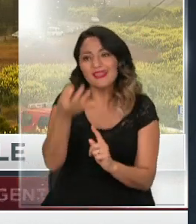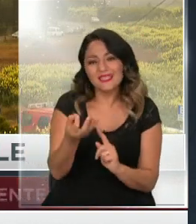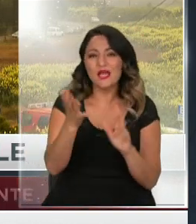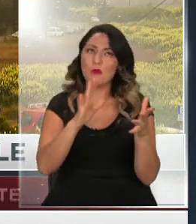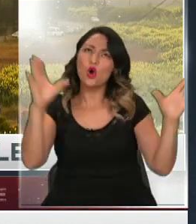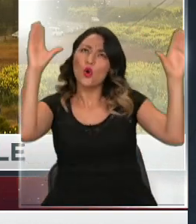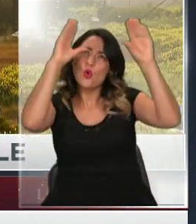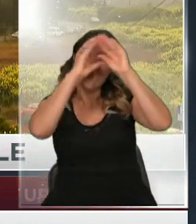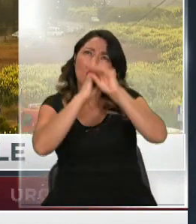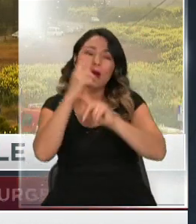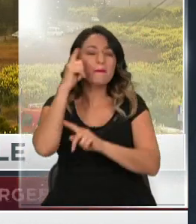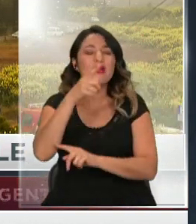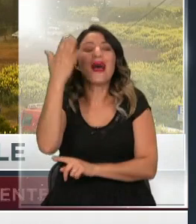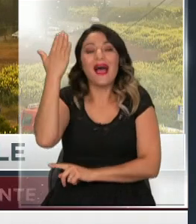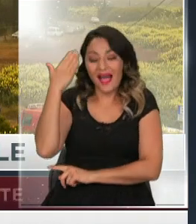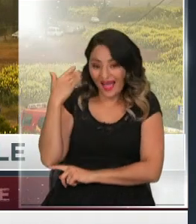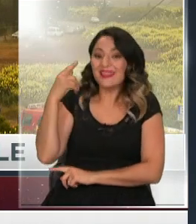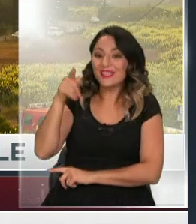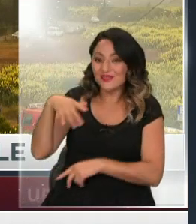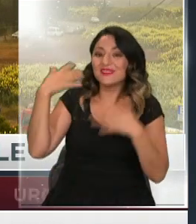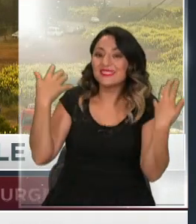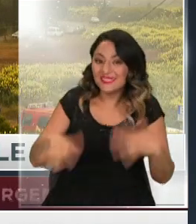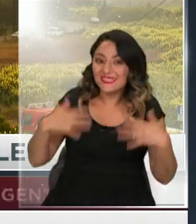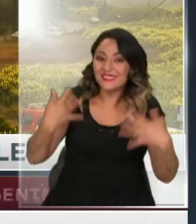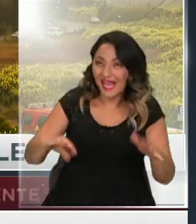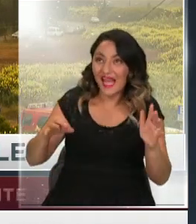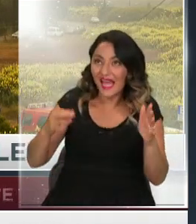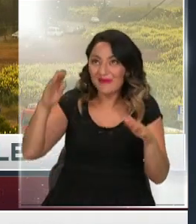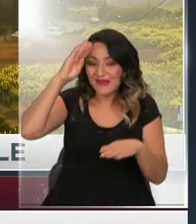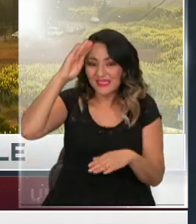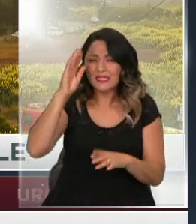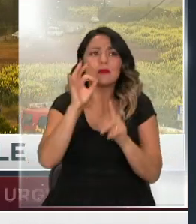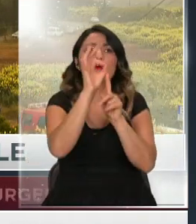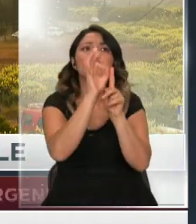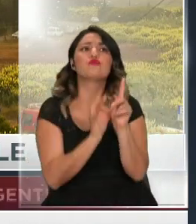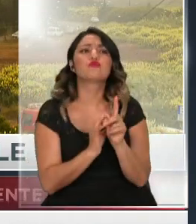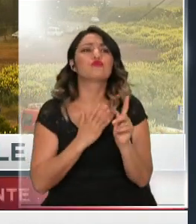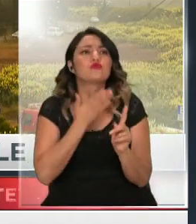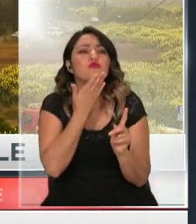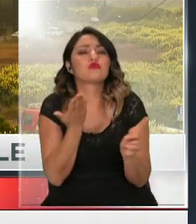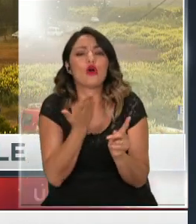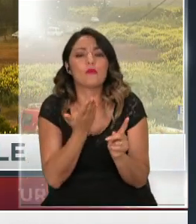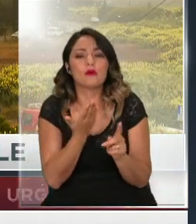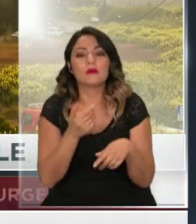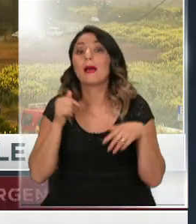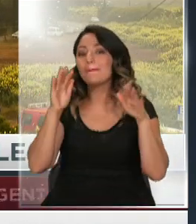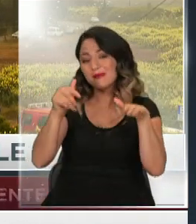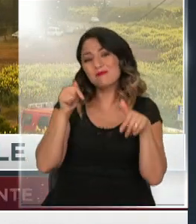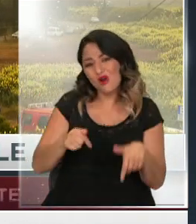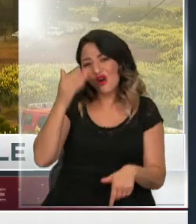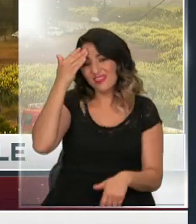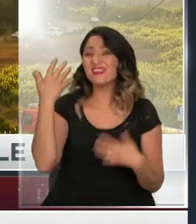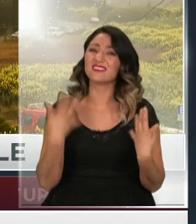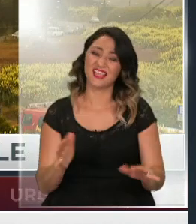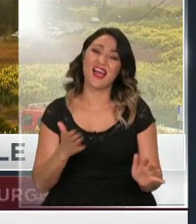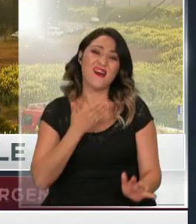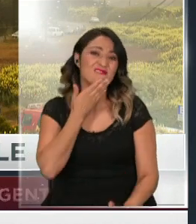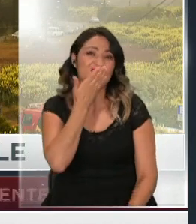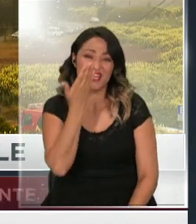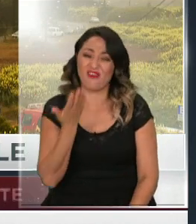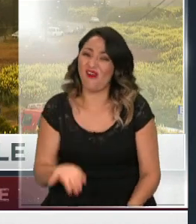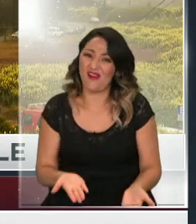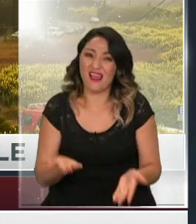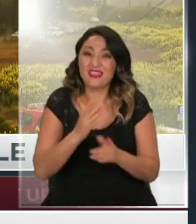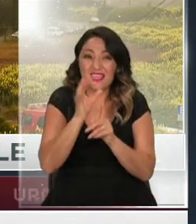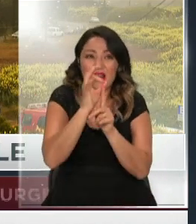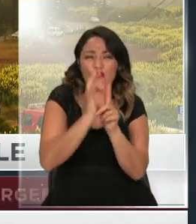pero efectivamente tú viviste esa experiencia, ¿bajó la temperatura también? Claro, pero como hoy día hace tanto frío, el cambio no es tan fuerte,